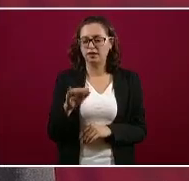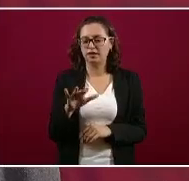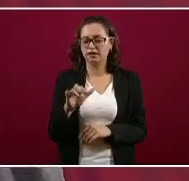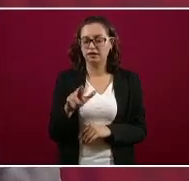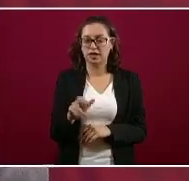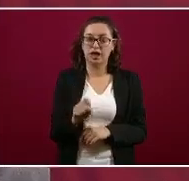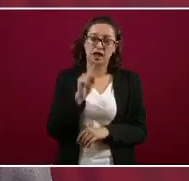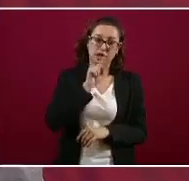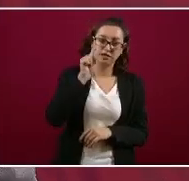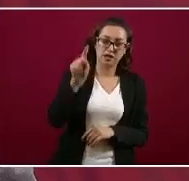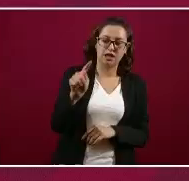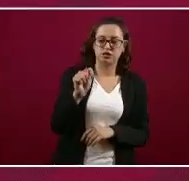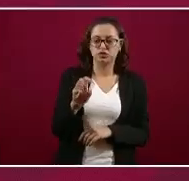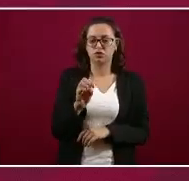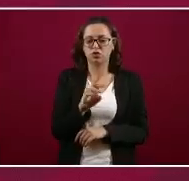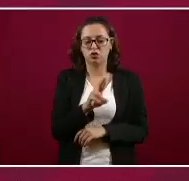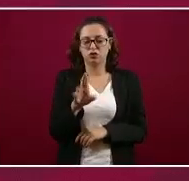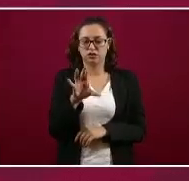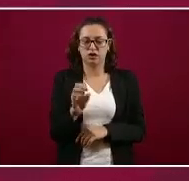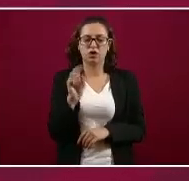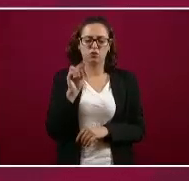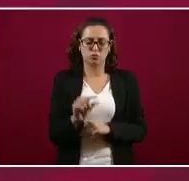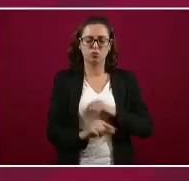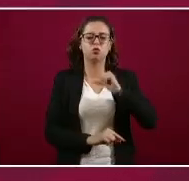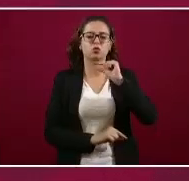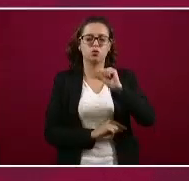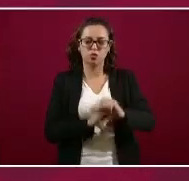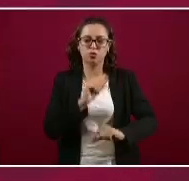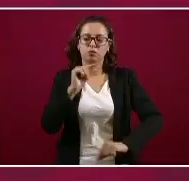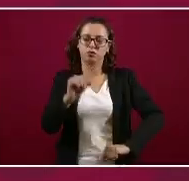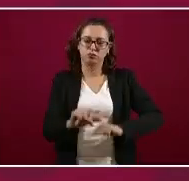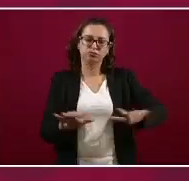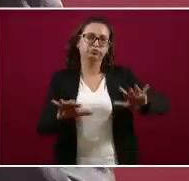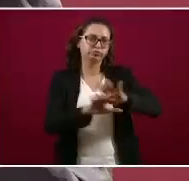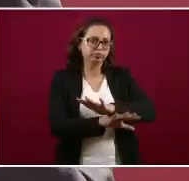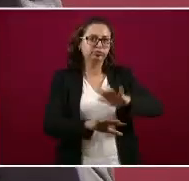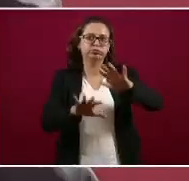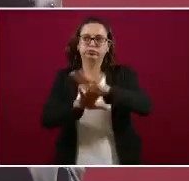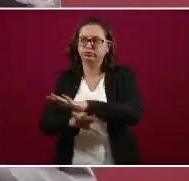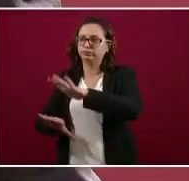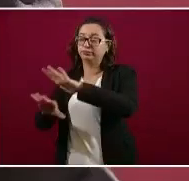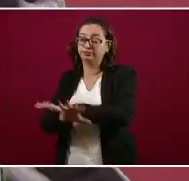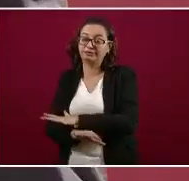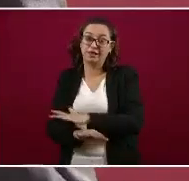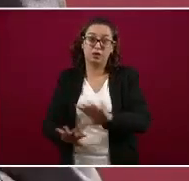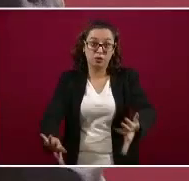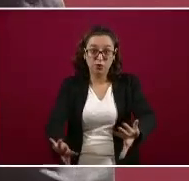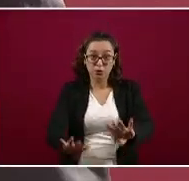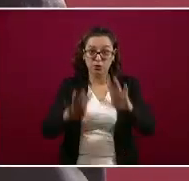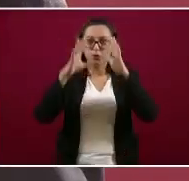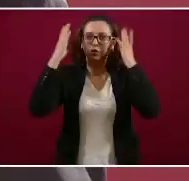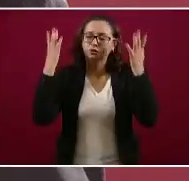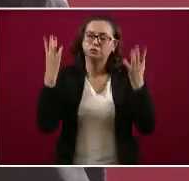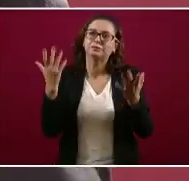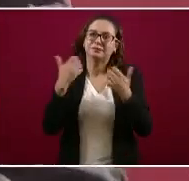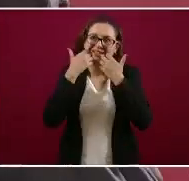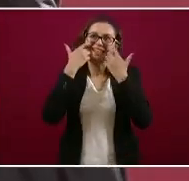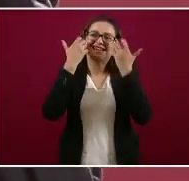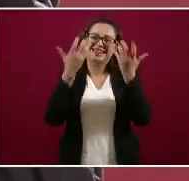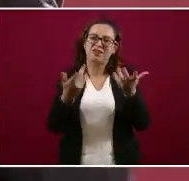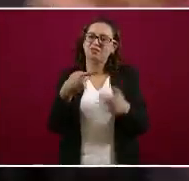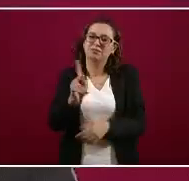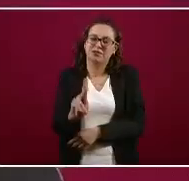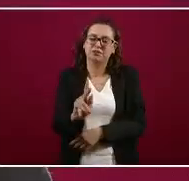entonces si estamos avanzando no como quisiéramos pero se va a cumplir con el compromiso